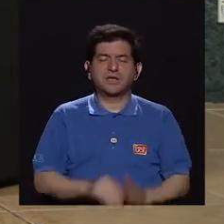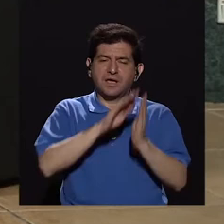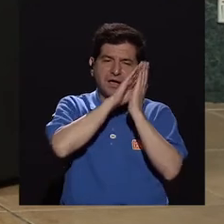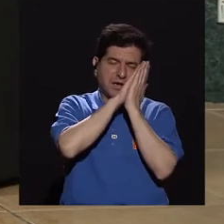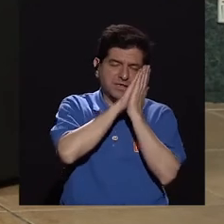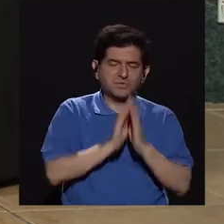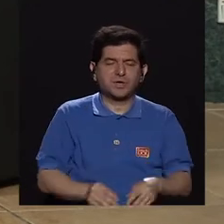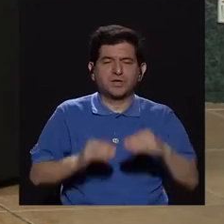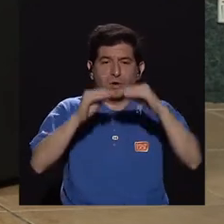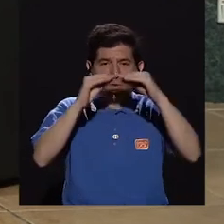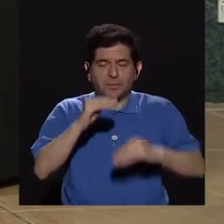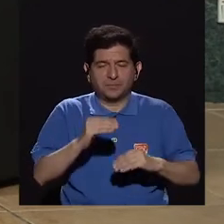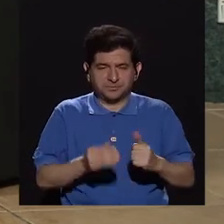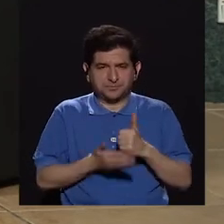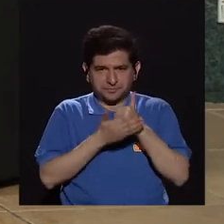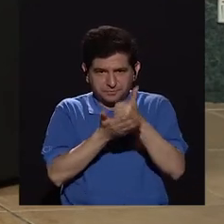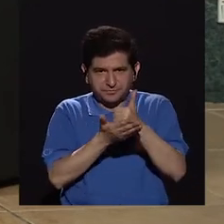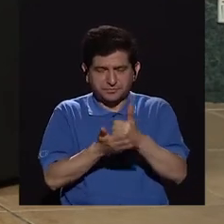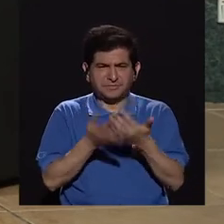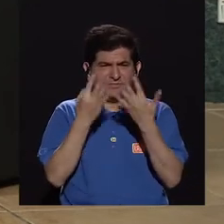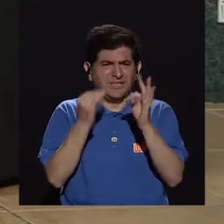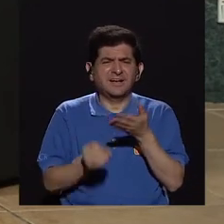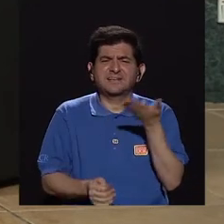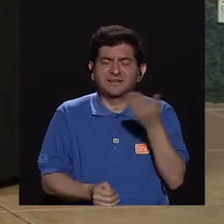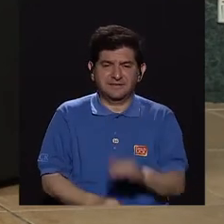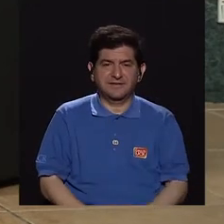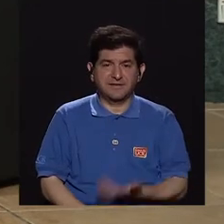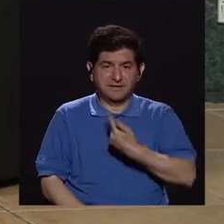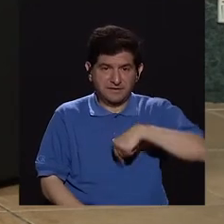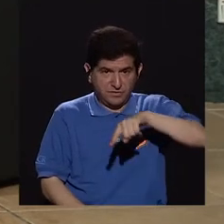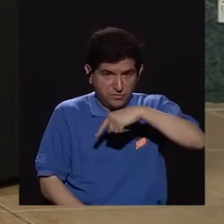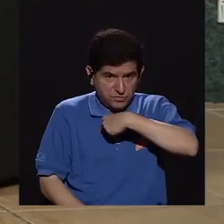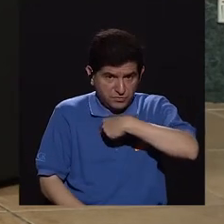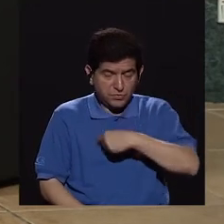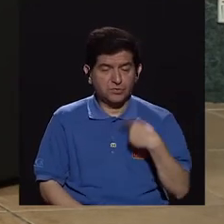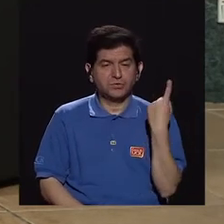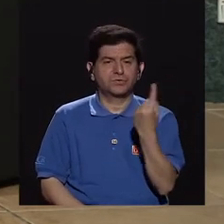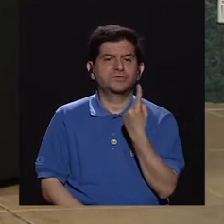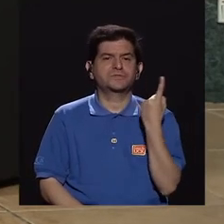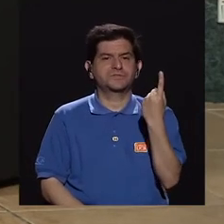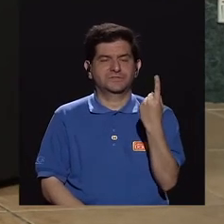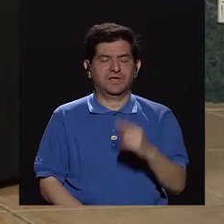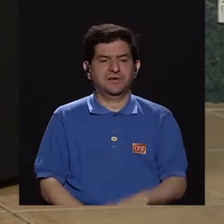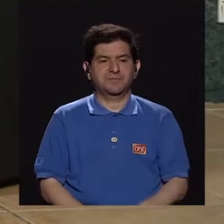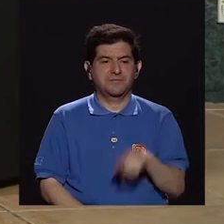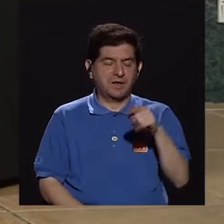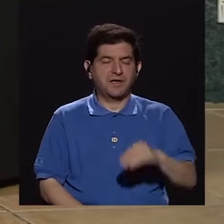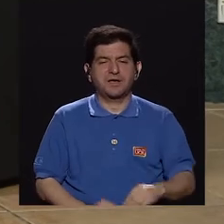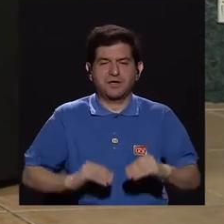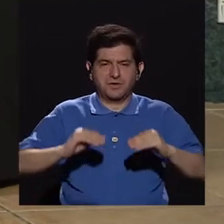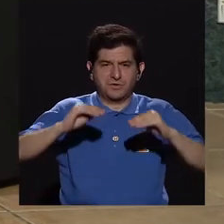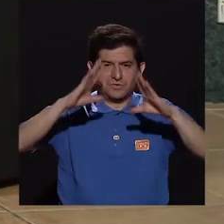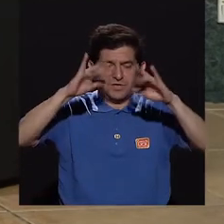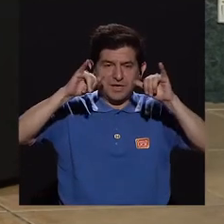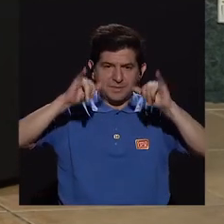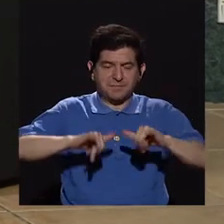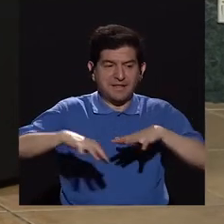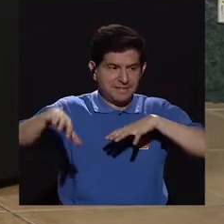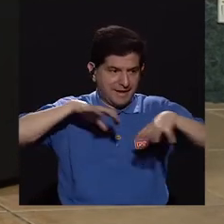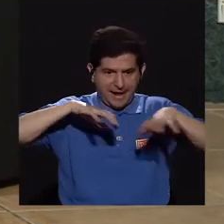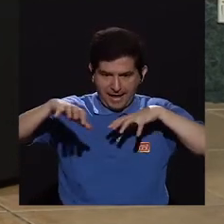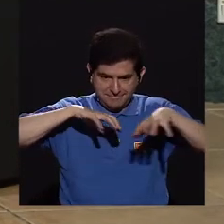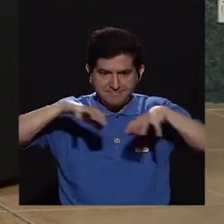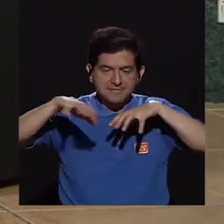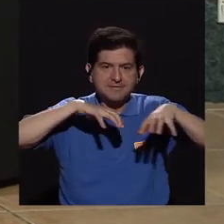reparador, ¿verdad? Entonces, ¿qué buscamos con ellos? Buscamos siempre que durante el día se mantengan lo